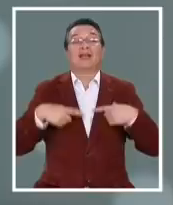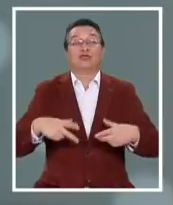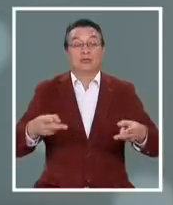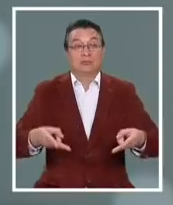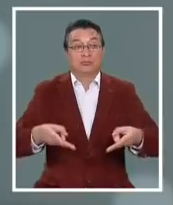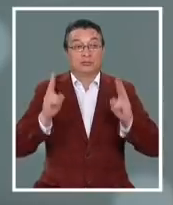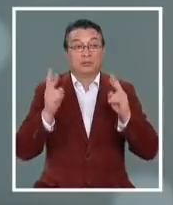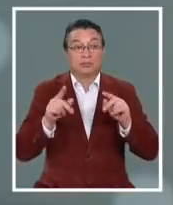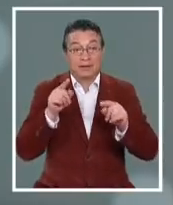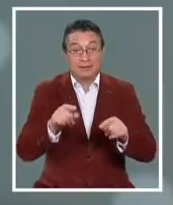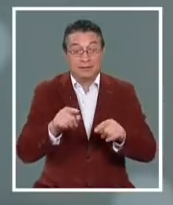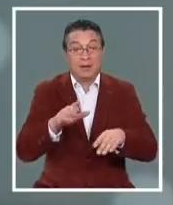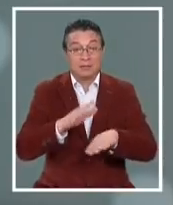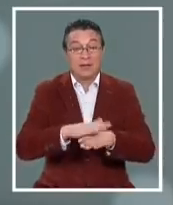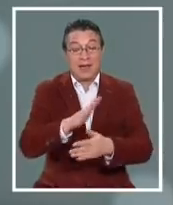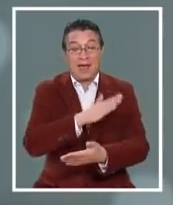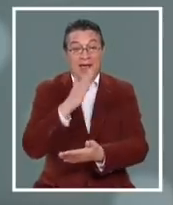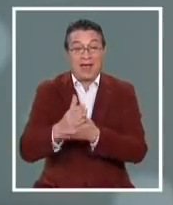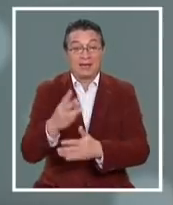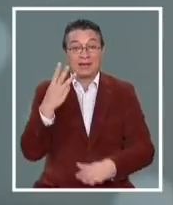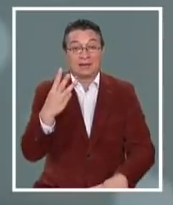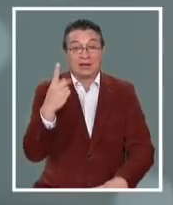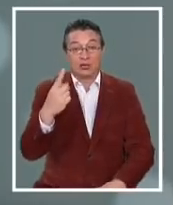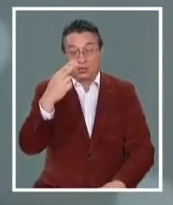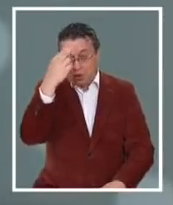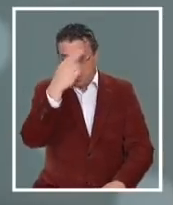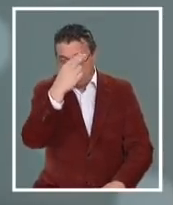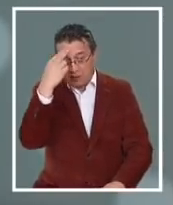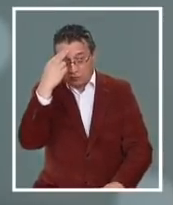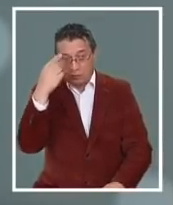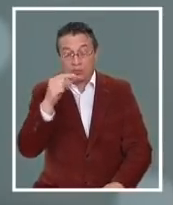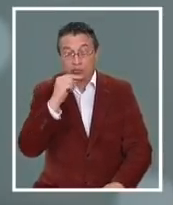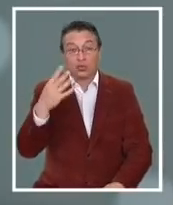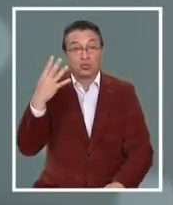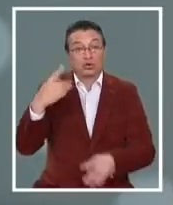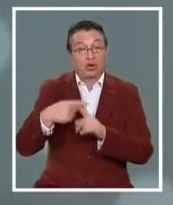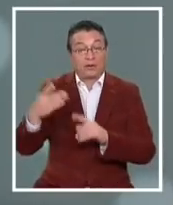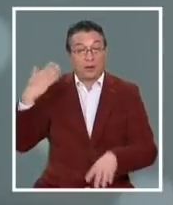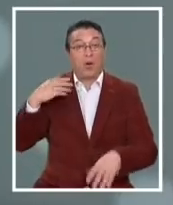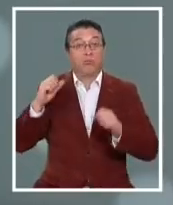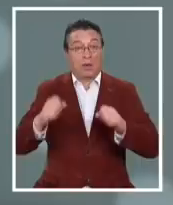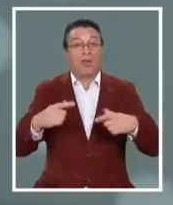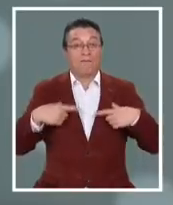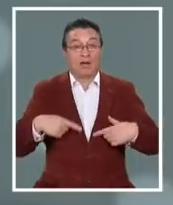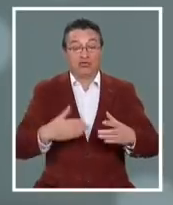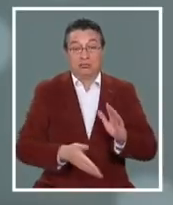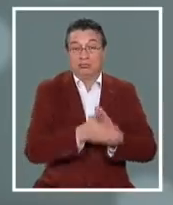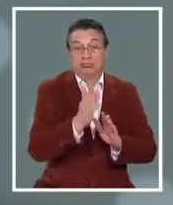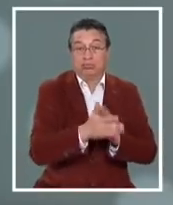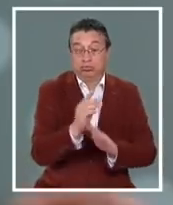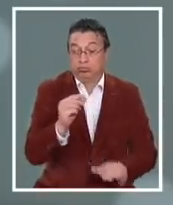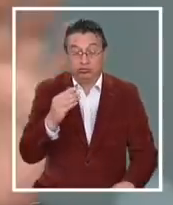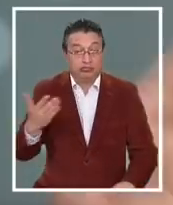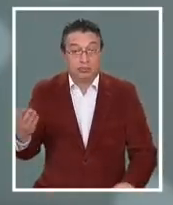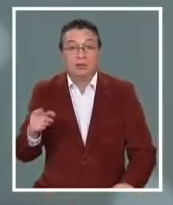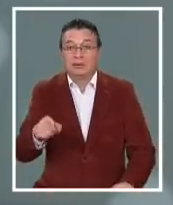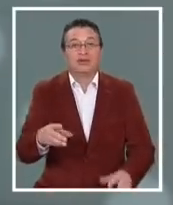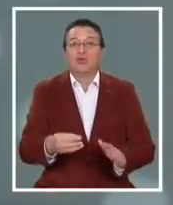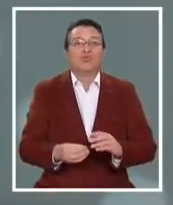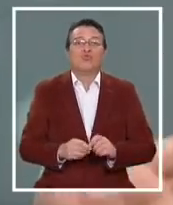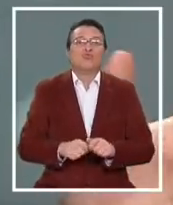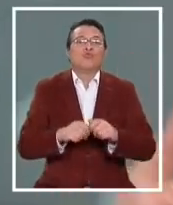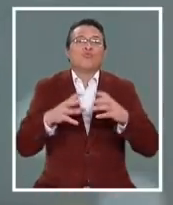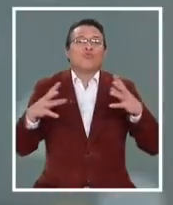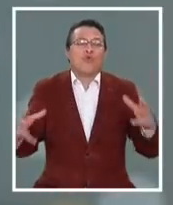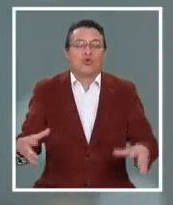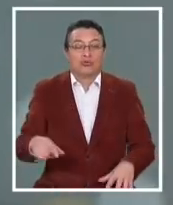los permisos de vacaciones eran hasta el 31 de marzo. Uh-huh. Sí. O sea, hasta hace 4 días sí. yo podía salir de vacaciones. O sea, eso fue un exceso.